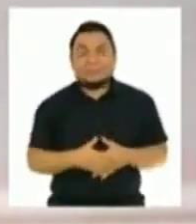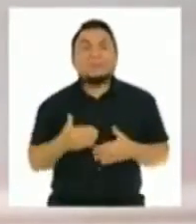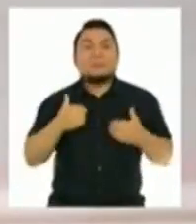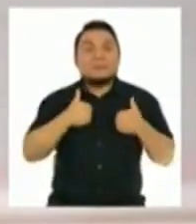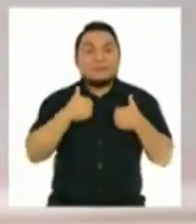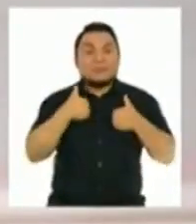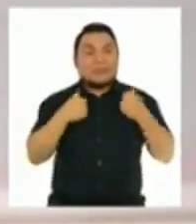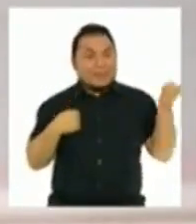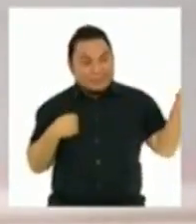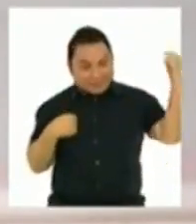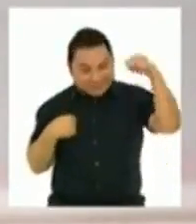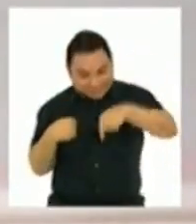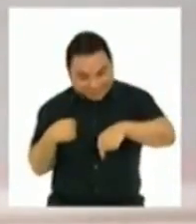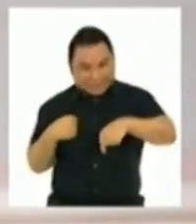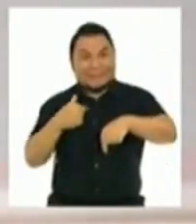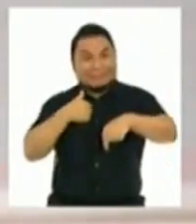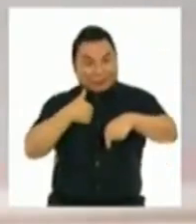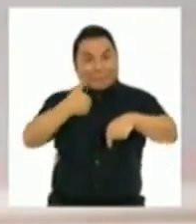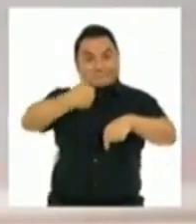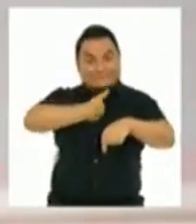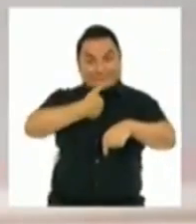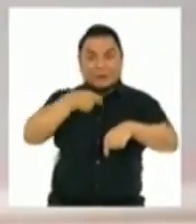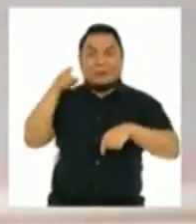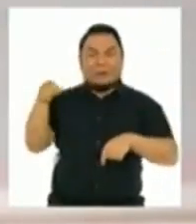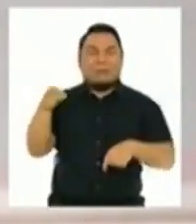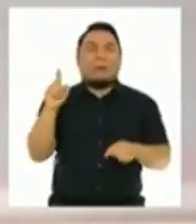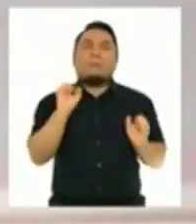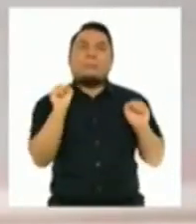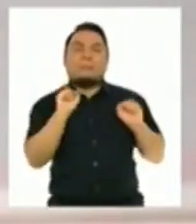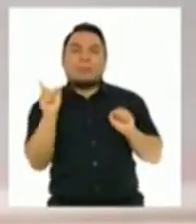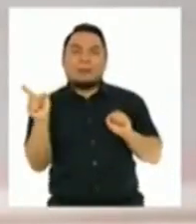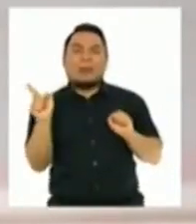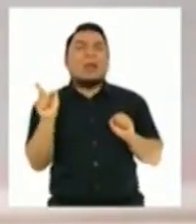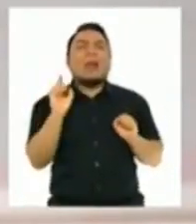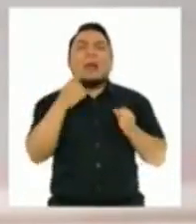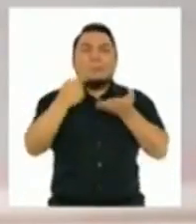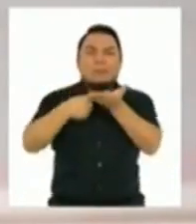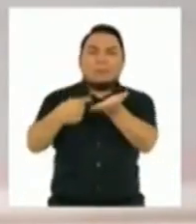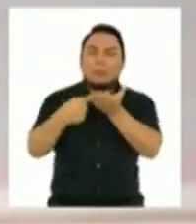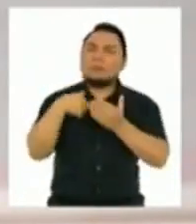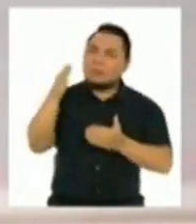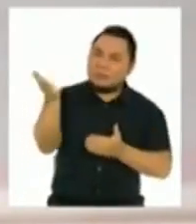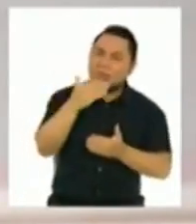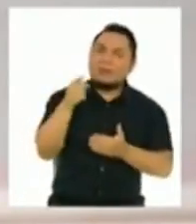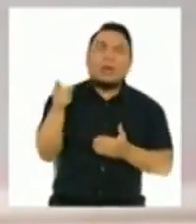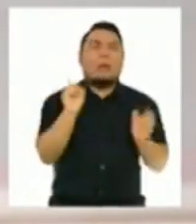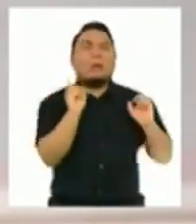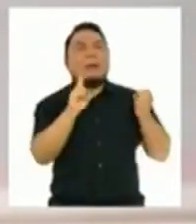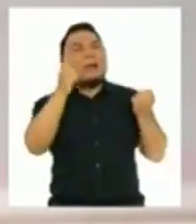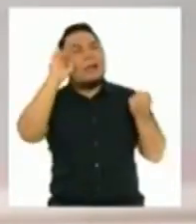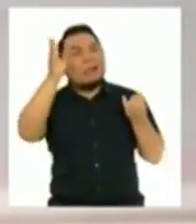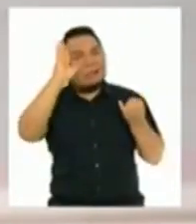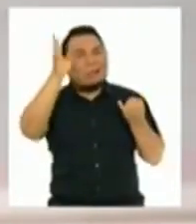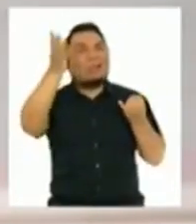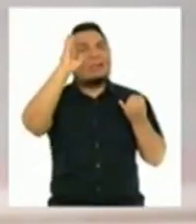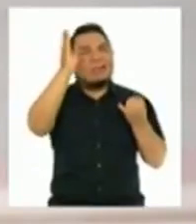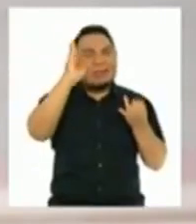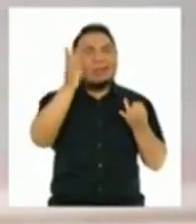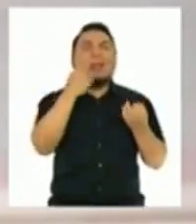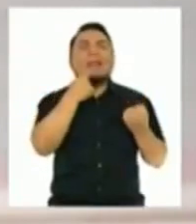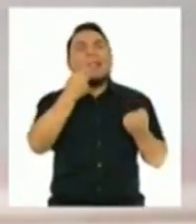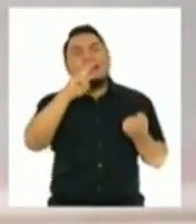tenido que venir hasta aquí con todas las excusas, inventos,